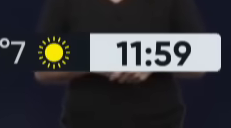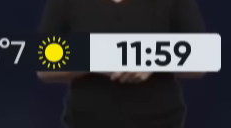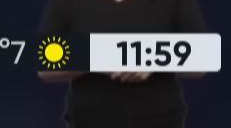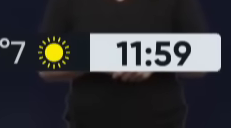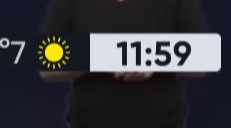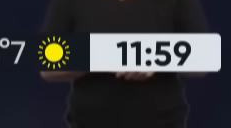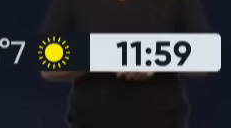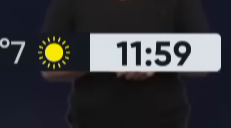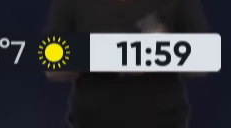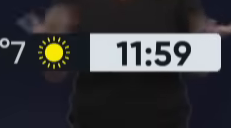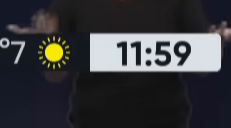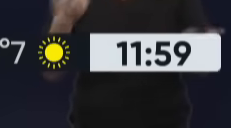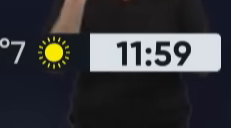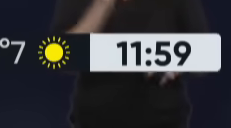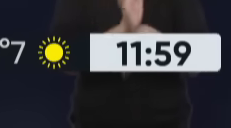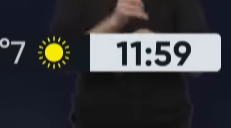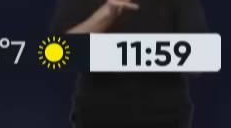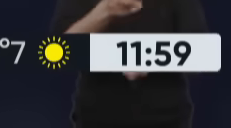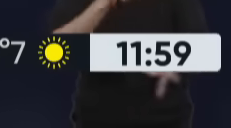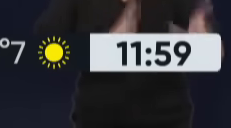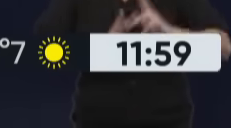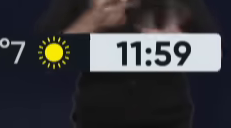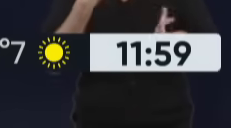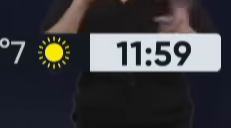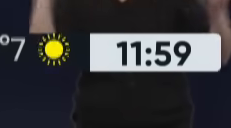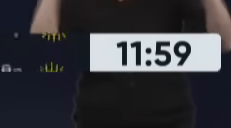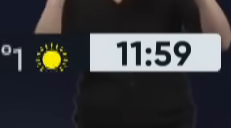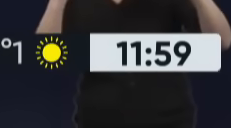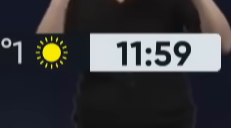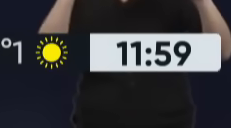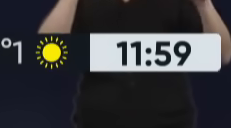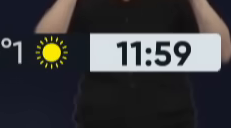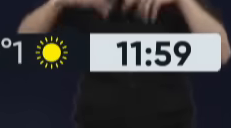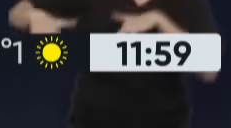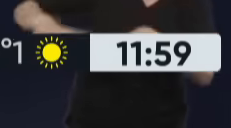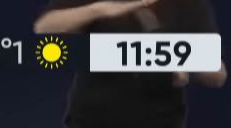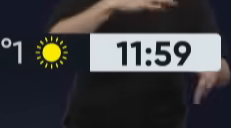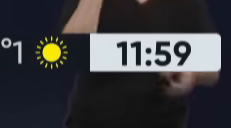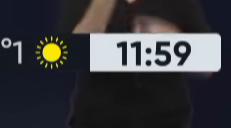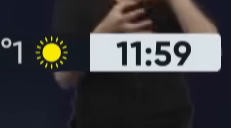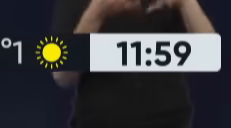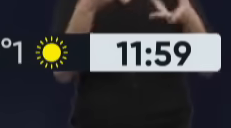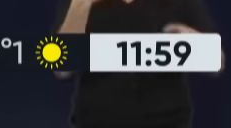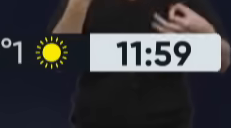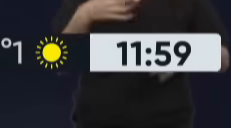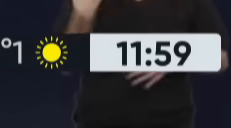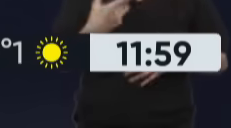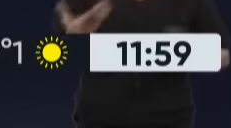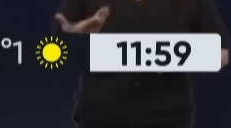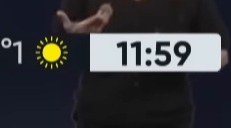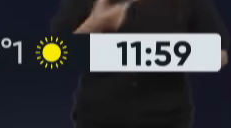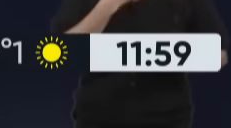folclore televisivo, mediático. En realidad, el tema es que uno lo que